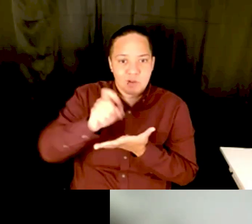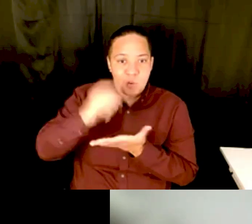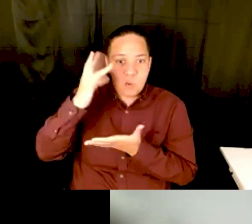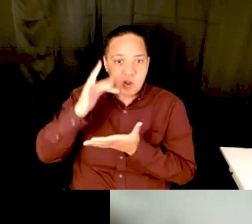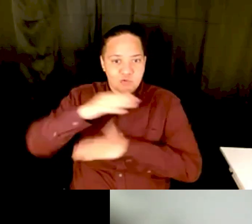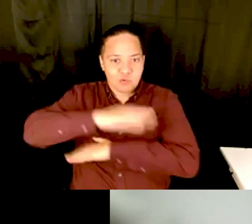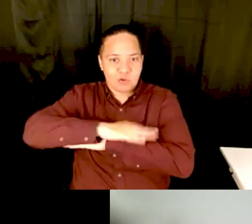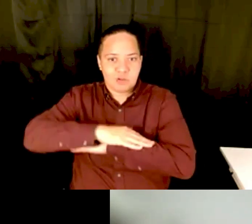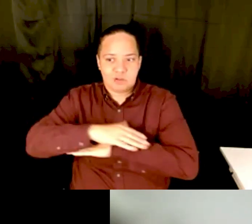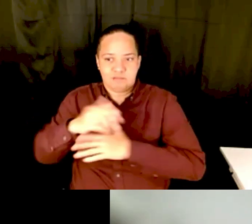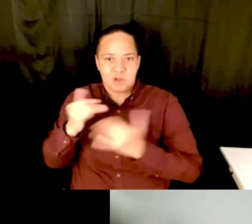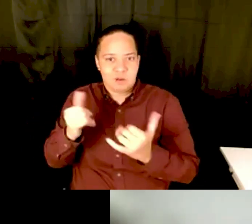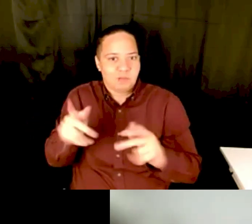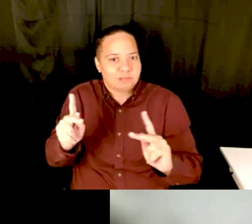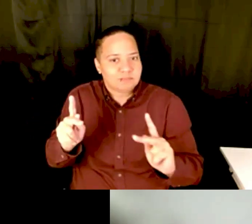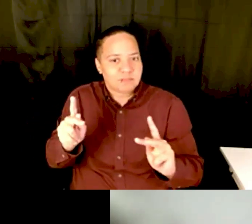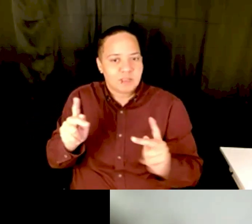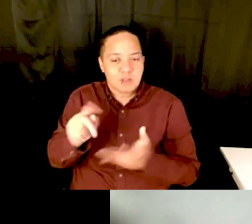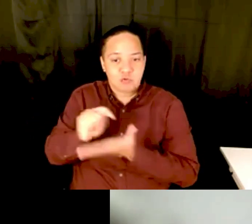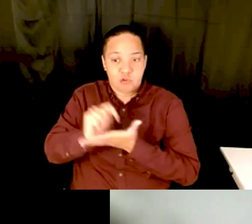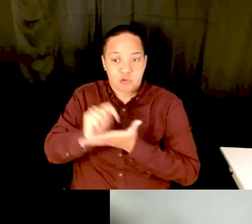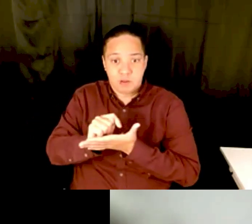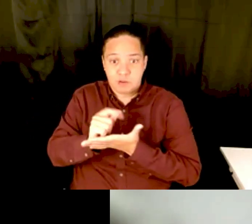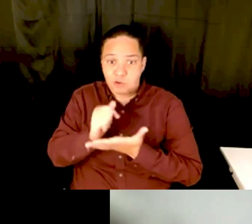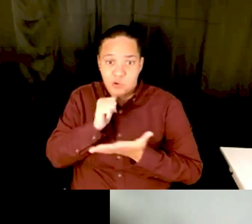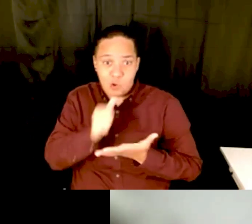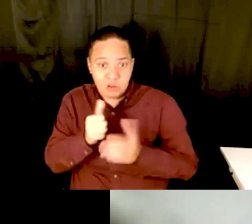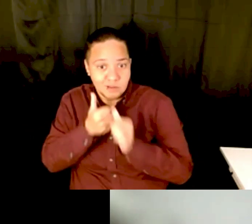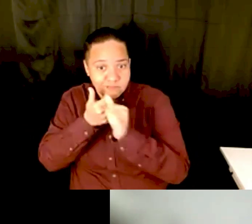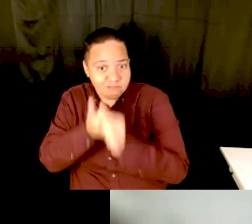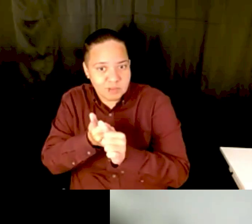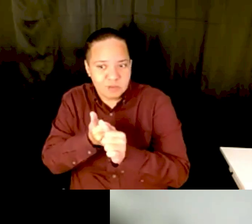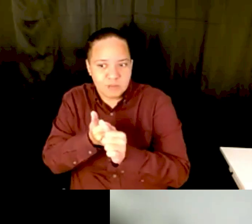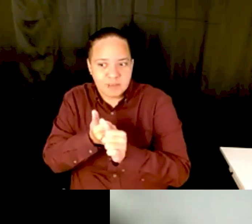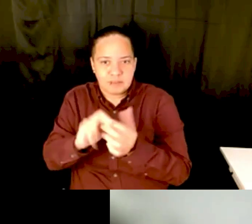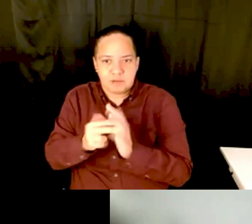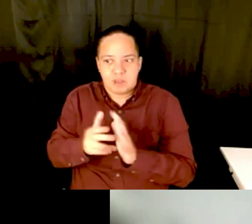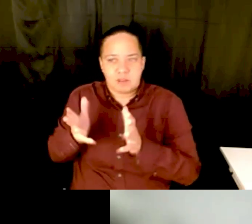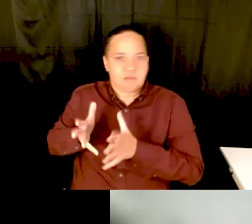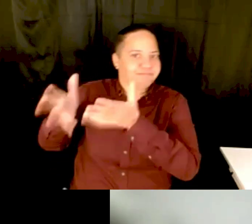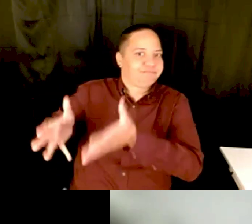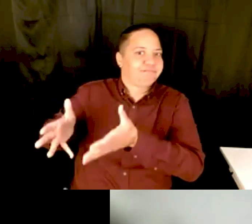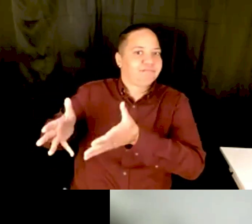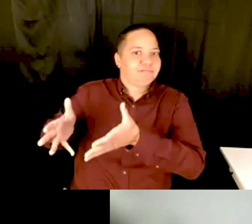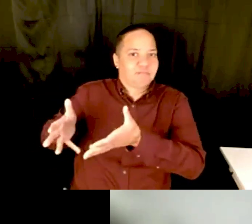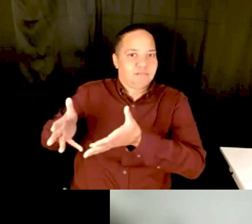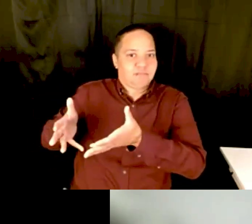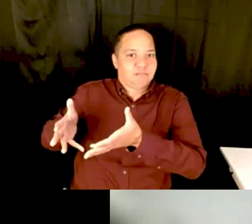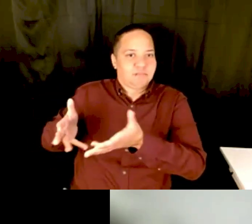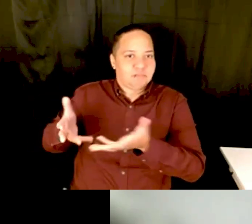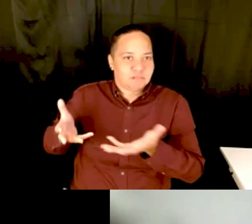estado de ánimo no lo permite, hay un tratamiento y no lo está haciendo, pues entonces está siendo negligente. Así